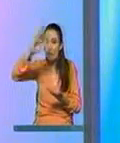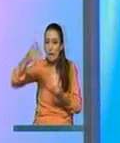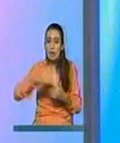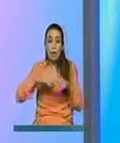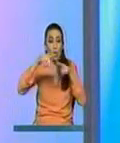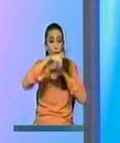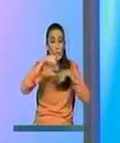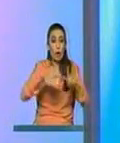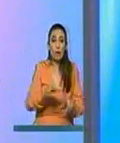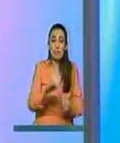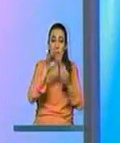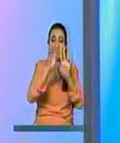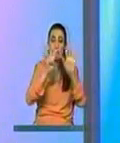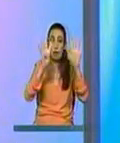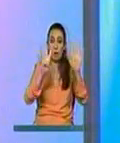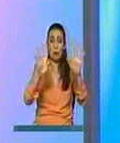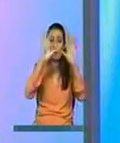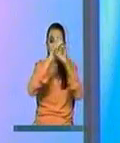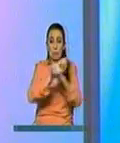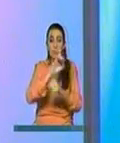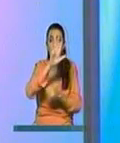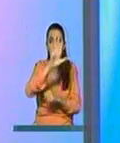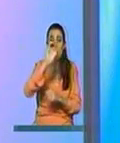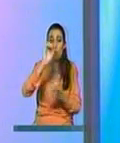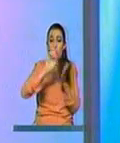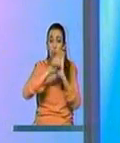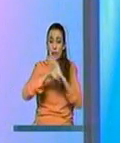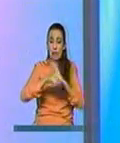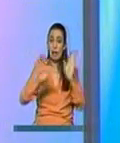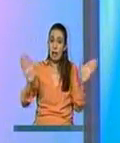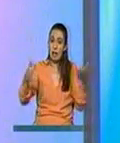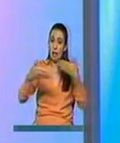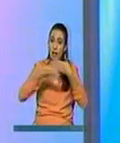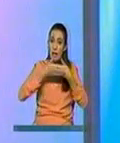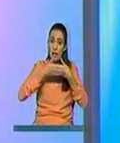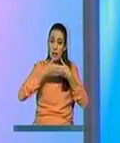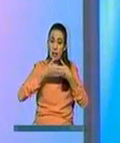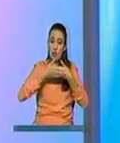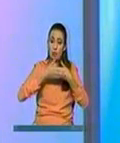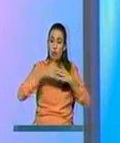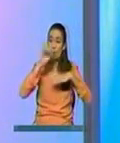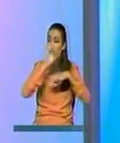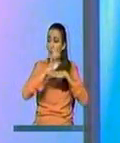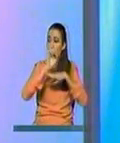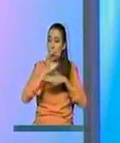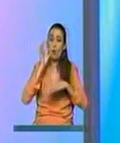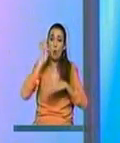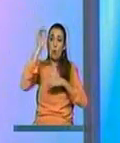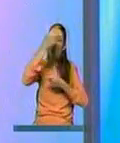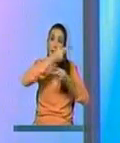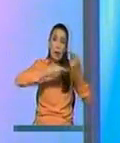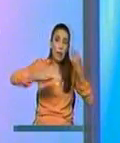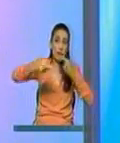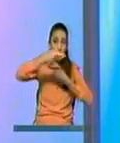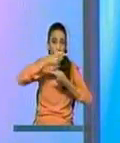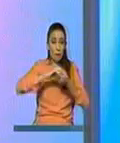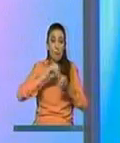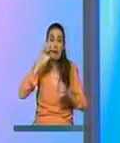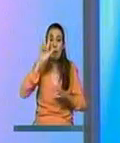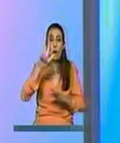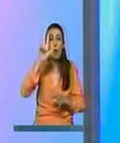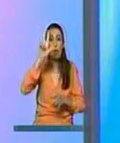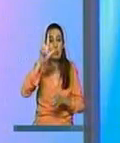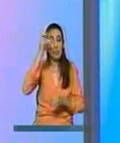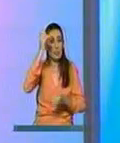producción. 21 horas con 50 minutos. Vamos a cerrar este segundo bloque de Ecuador al Futuro. Regresaremos en breve ya al tercer y